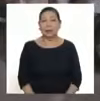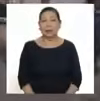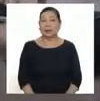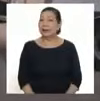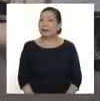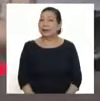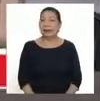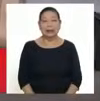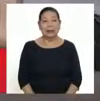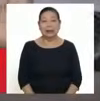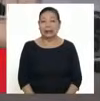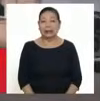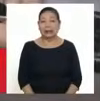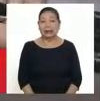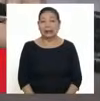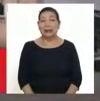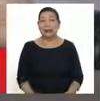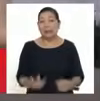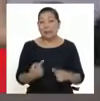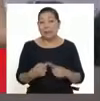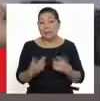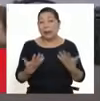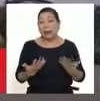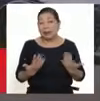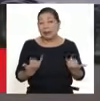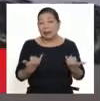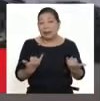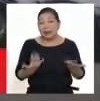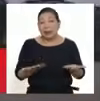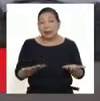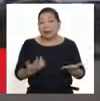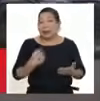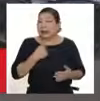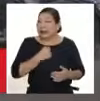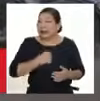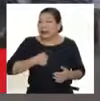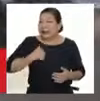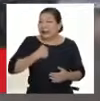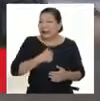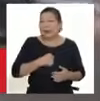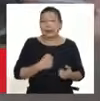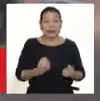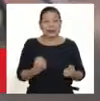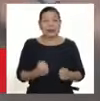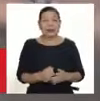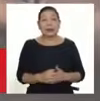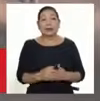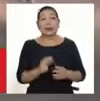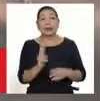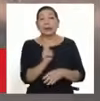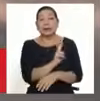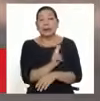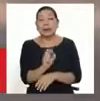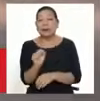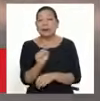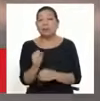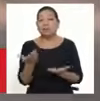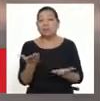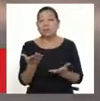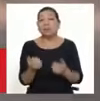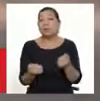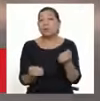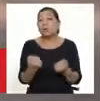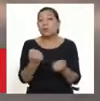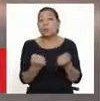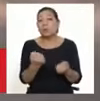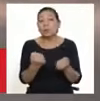Nuestro compañero Arturo Núñez nos da una actualización de este lamentable accidente de tránsito en Villa El Salvador que ha dejado al